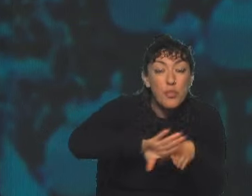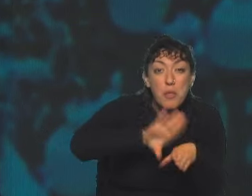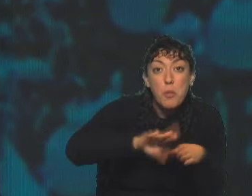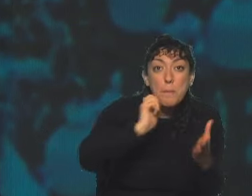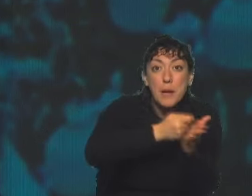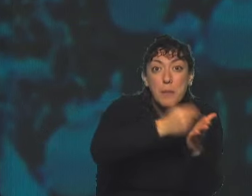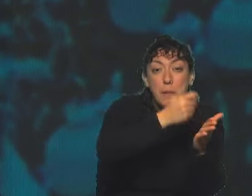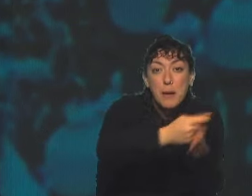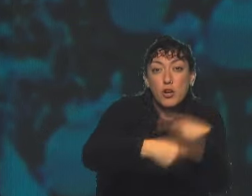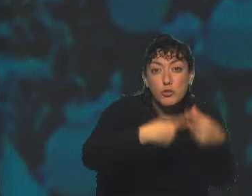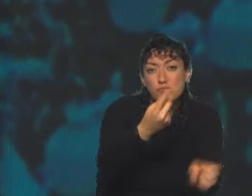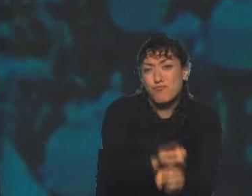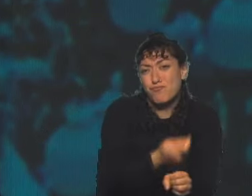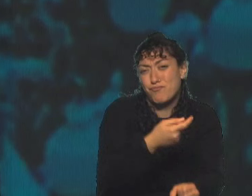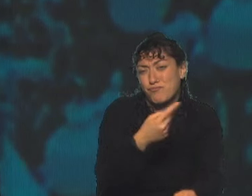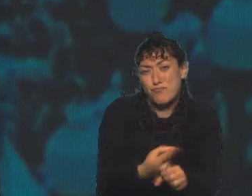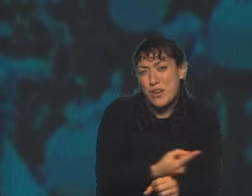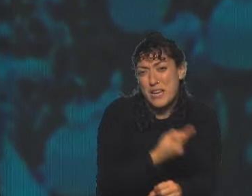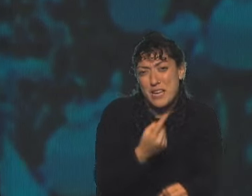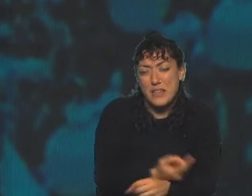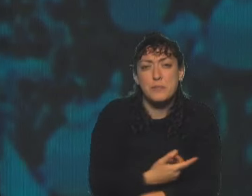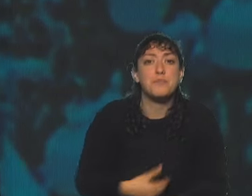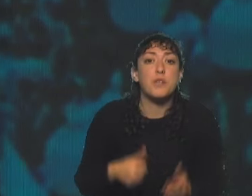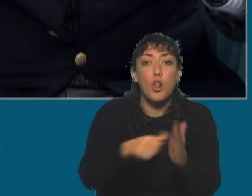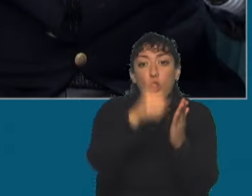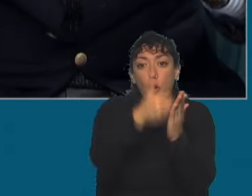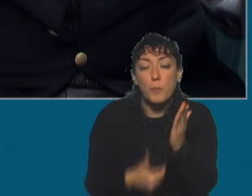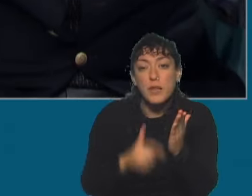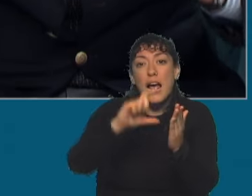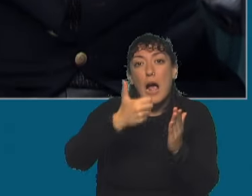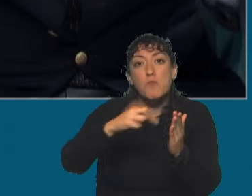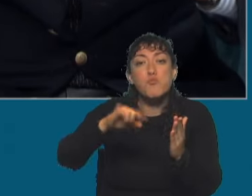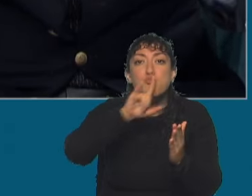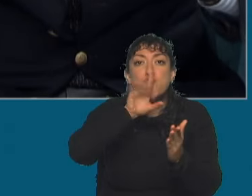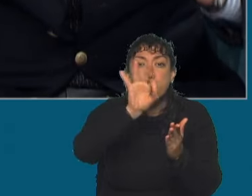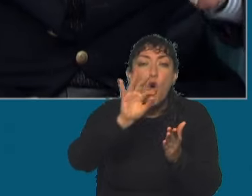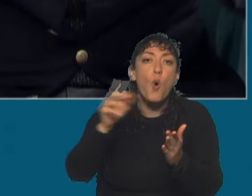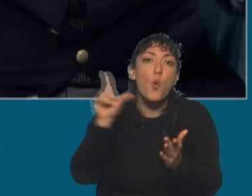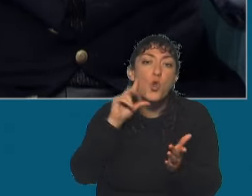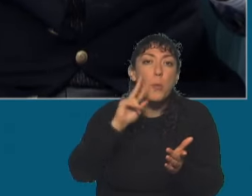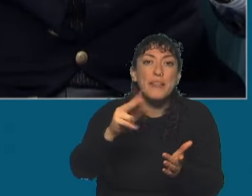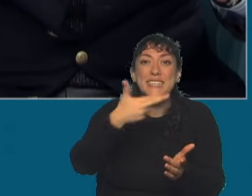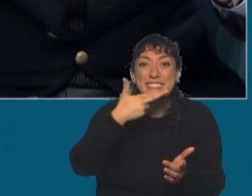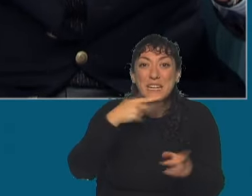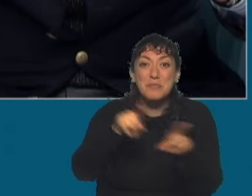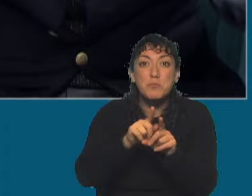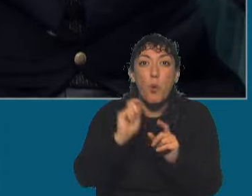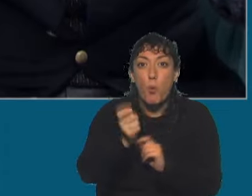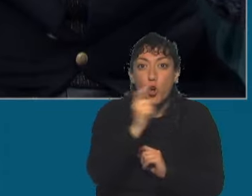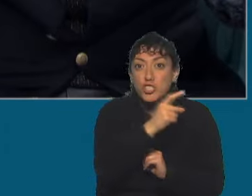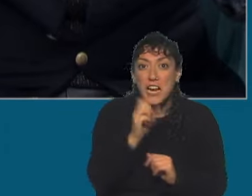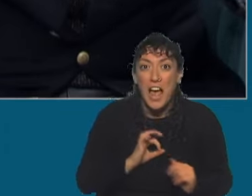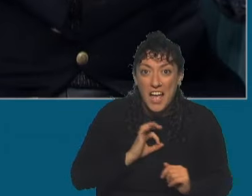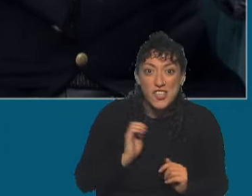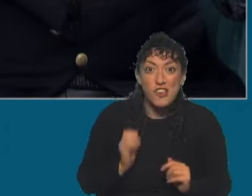sostenible. Y más aún, en un documento que emitió Luis Caputo en junio del 2017, cuando emitió el bono a 100 años,